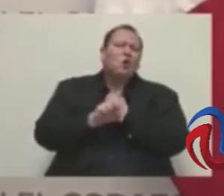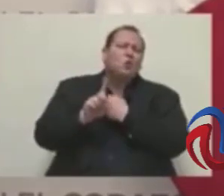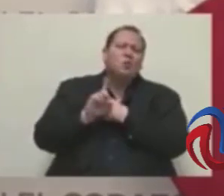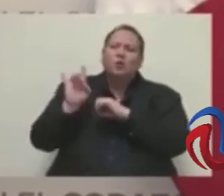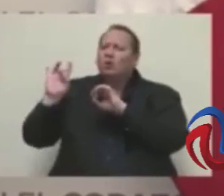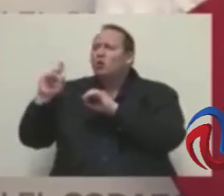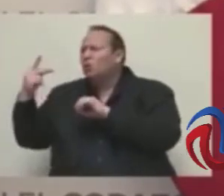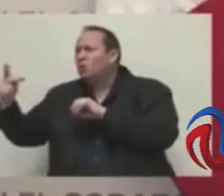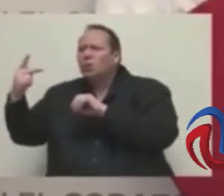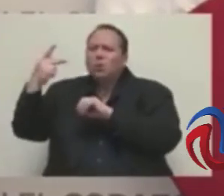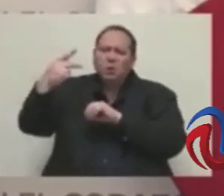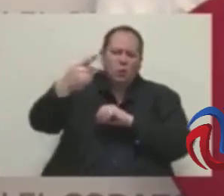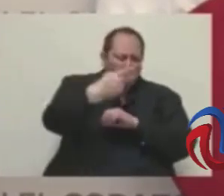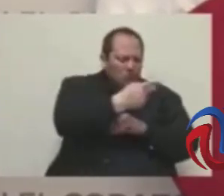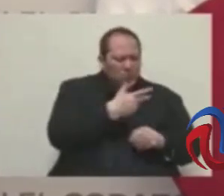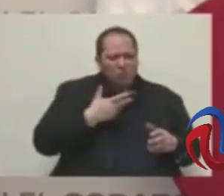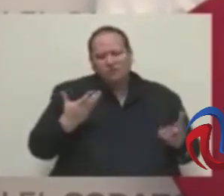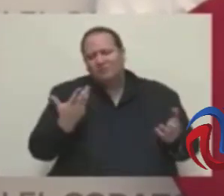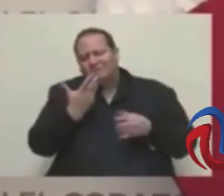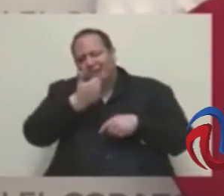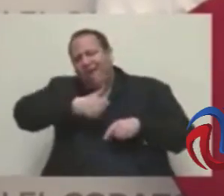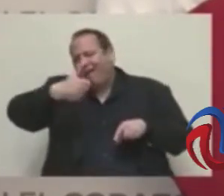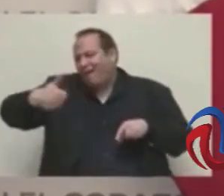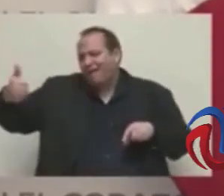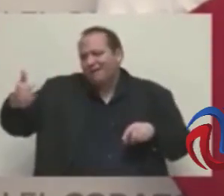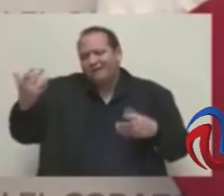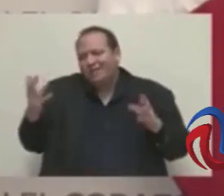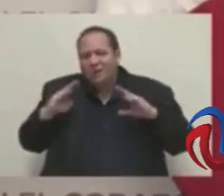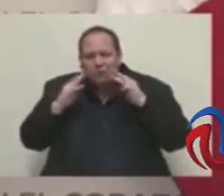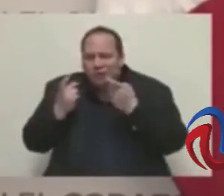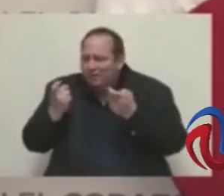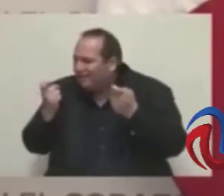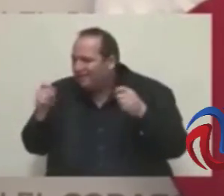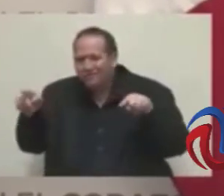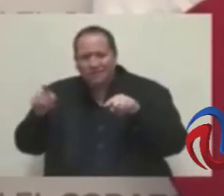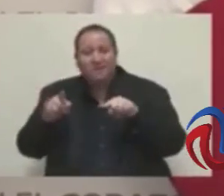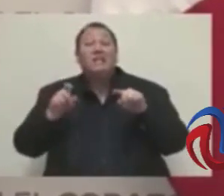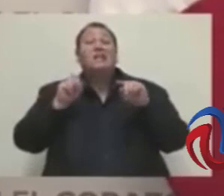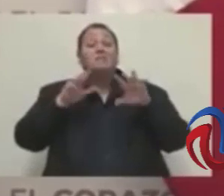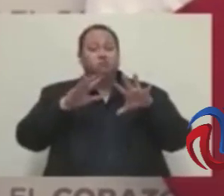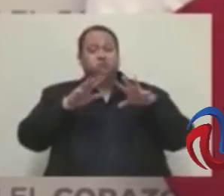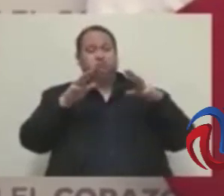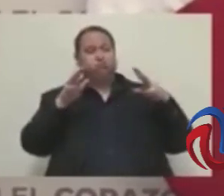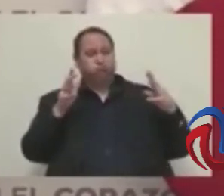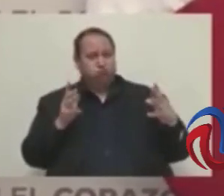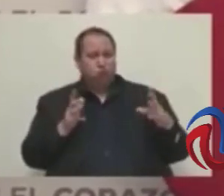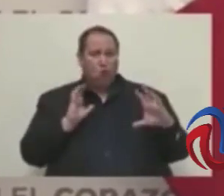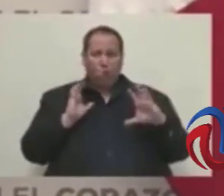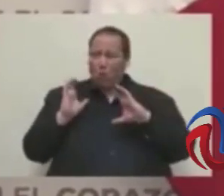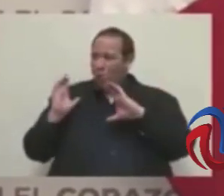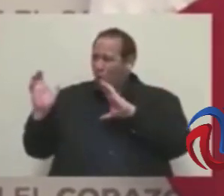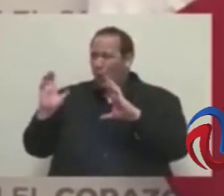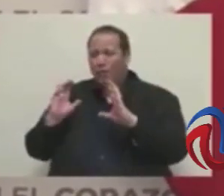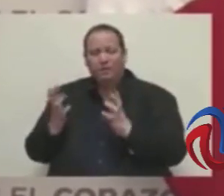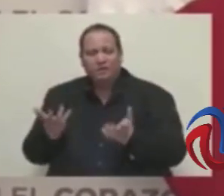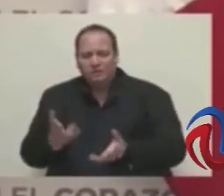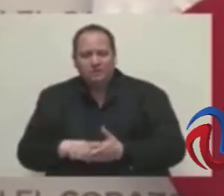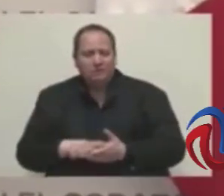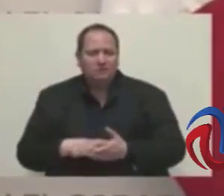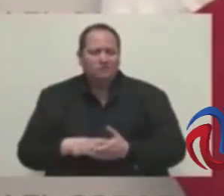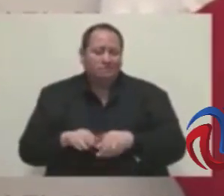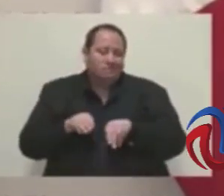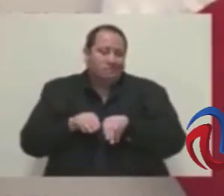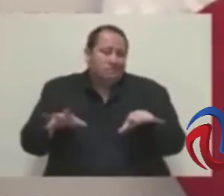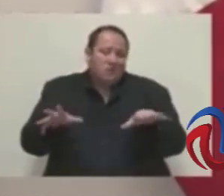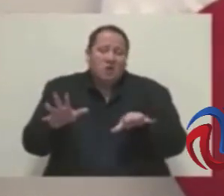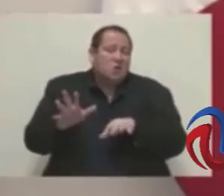dinámica muy particular en las organizaciones criminales de una forma a otra la misma cosa globalización la misma comunicación también cosa repercute